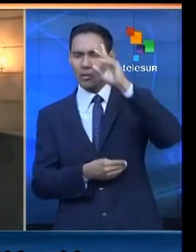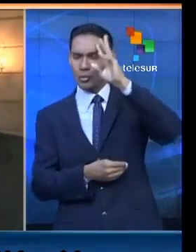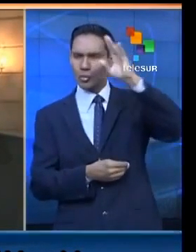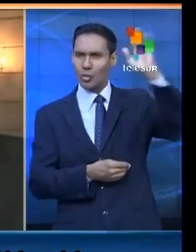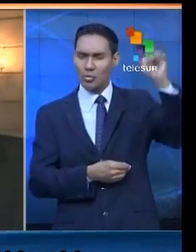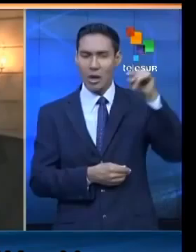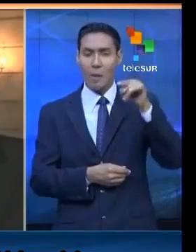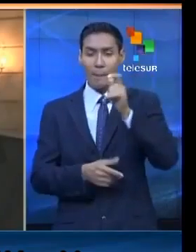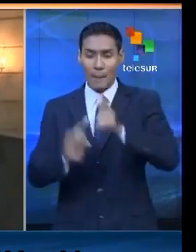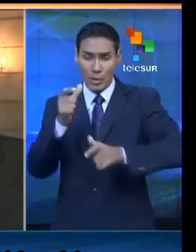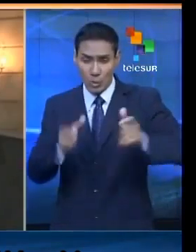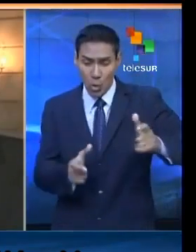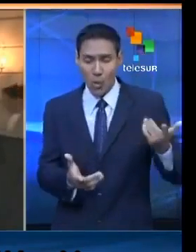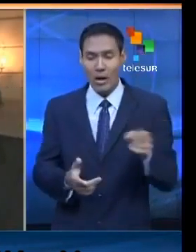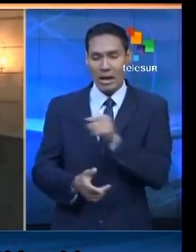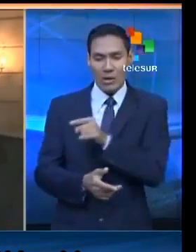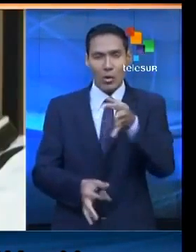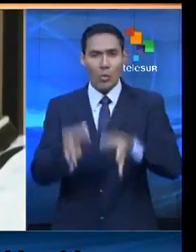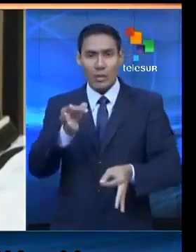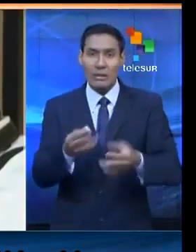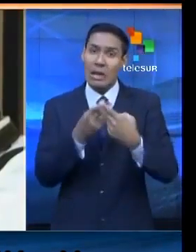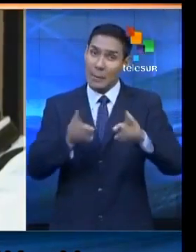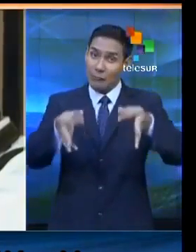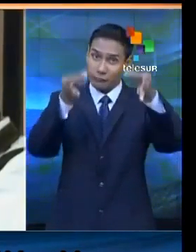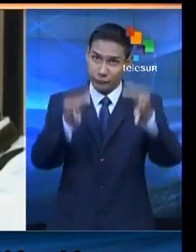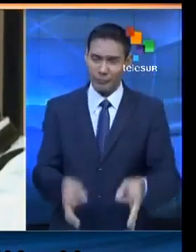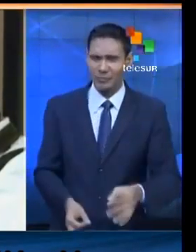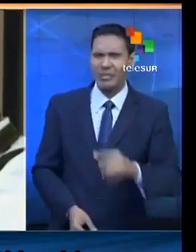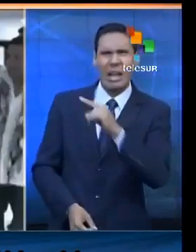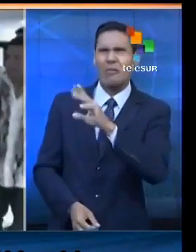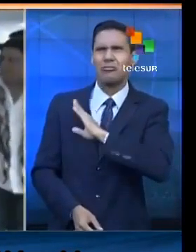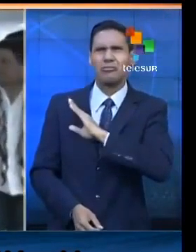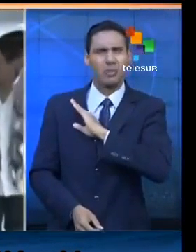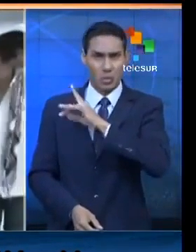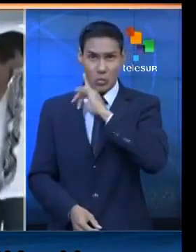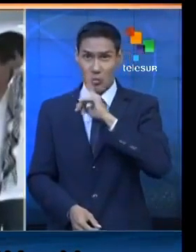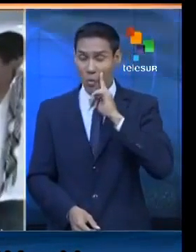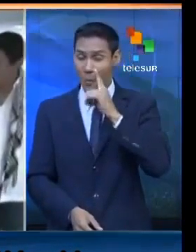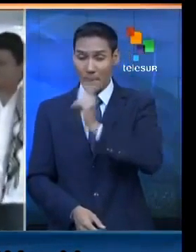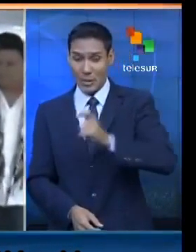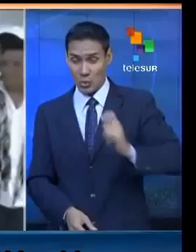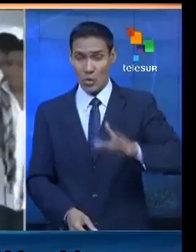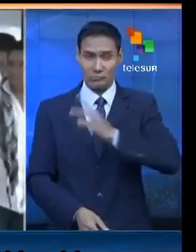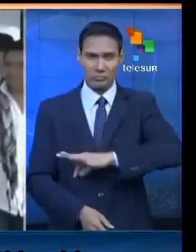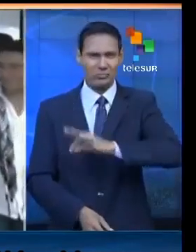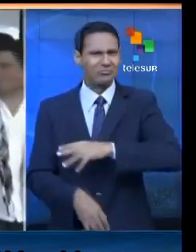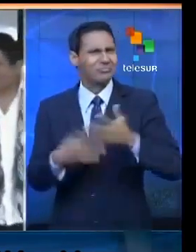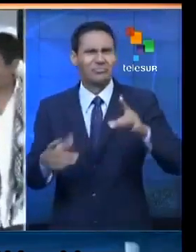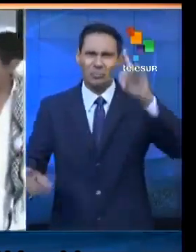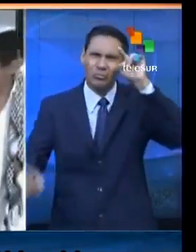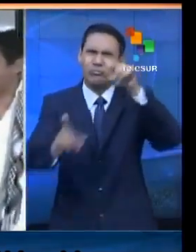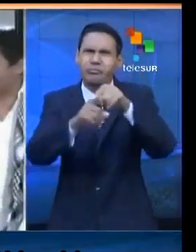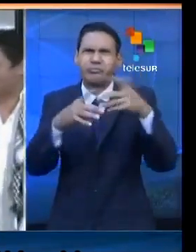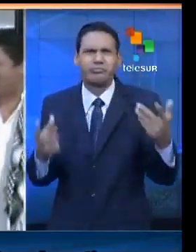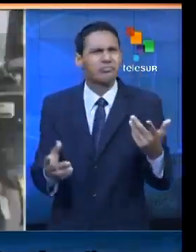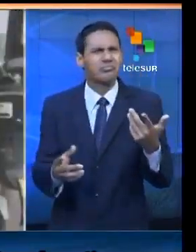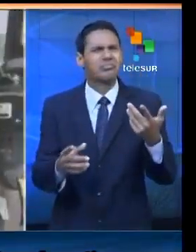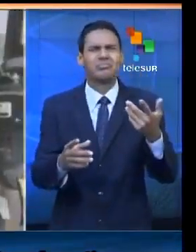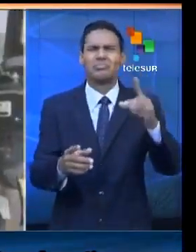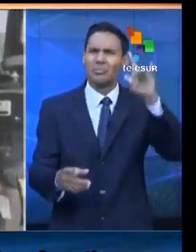la que la justicia social y la paz sean una realidad. Este órgano autónomo de la llamada sociedad civil tendrá entre sus principales